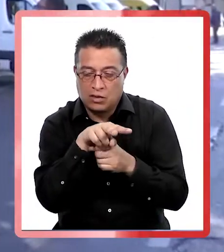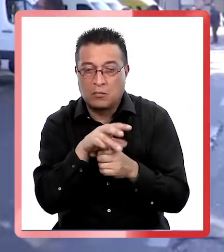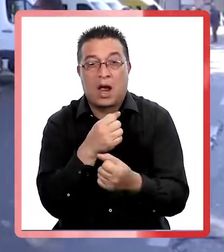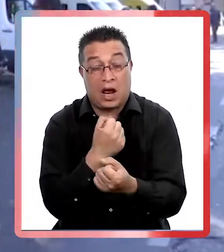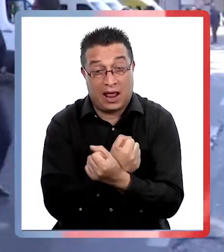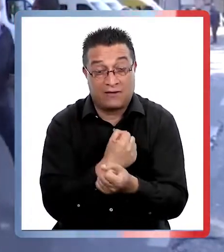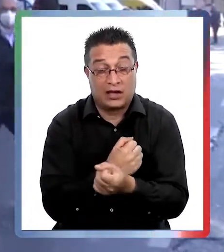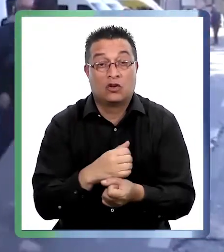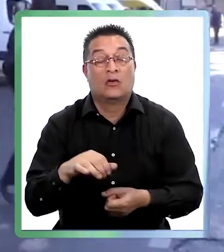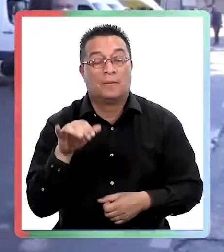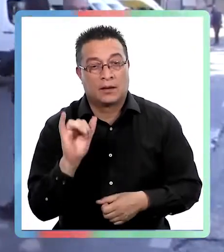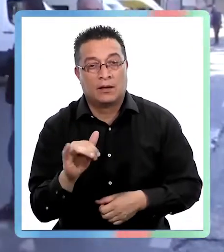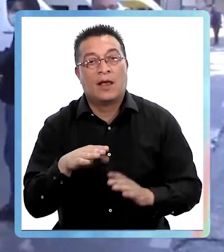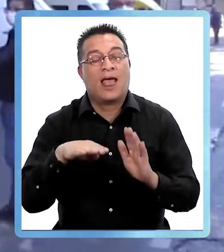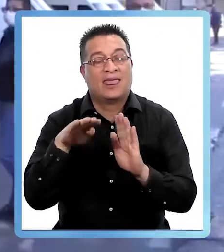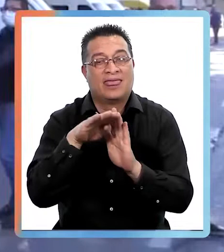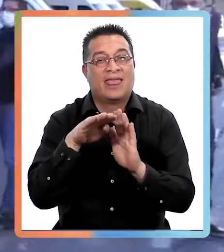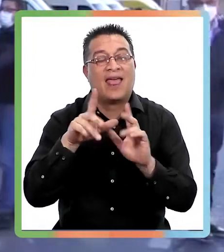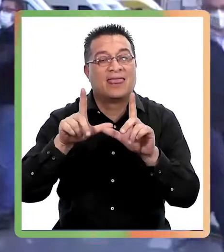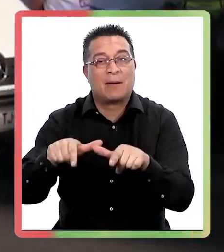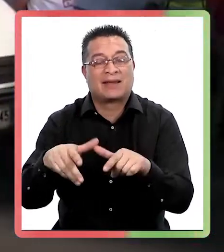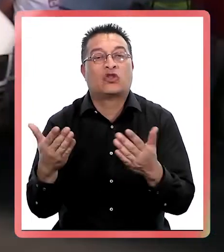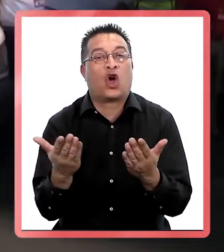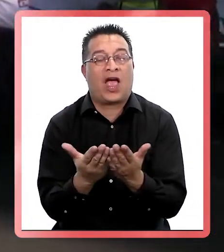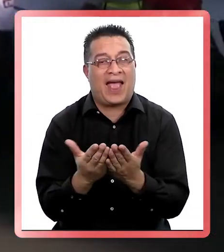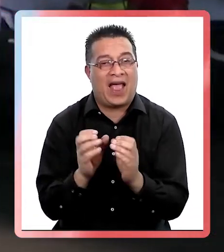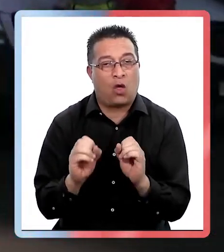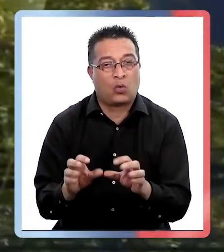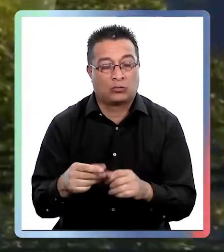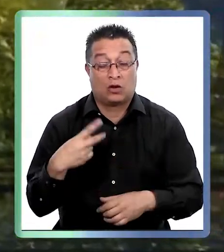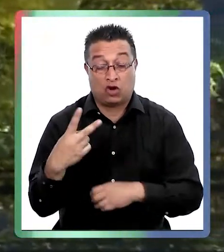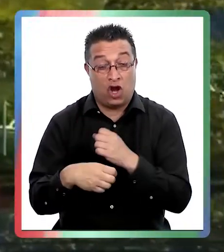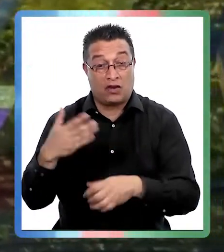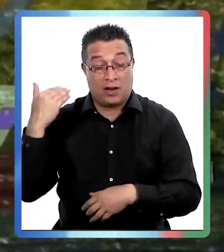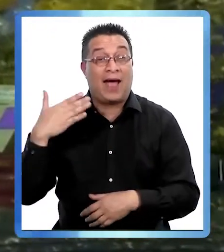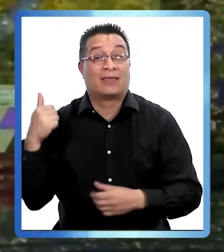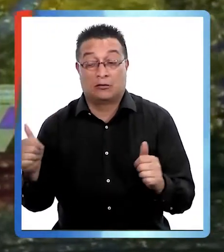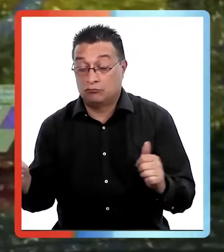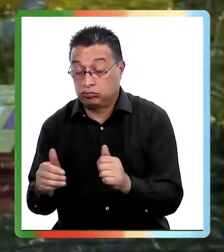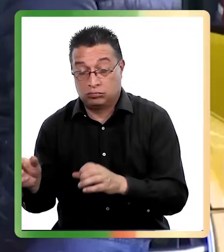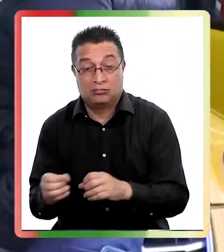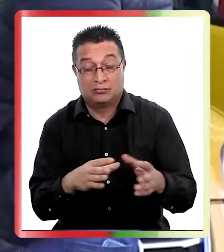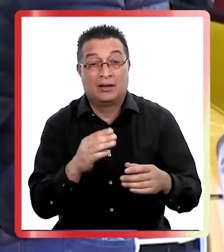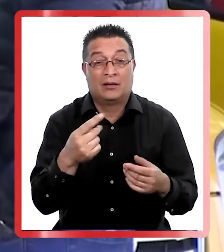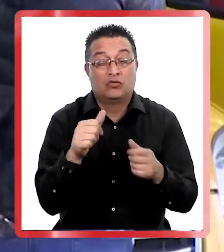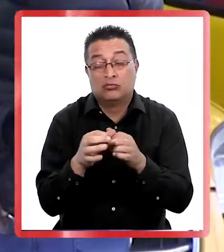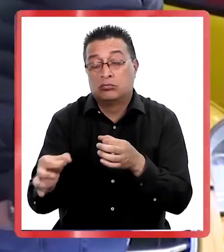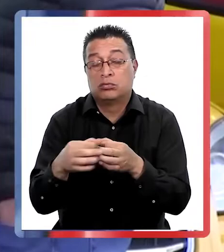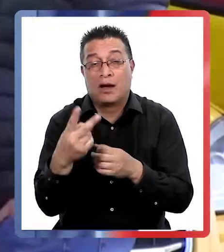tanto por Carabineros como por el Departamento de Educación. Hace 2 años no teníamos recorridos de acercamiento desde el sector de